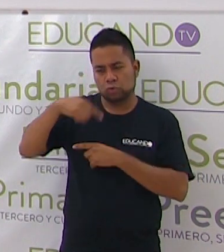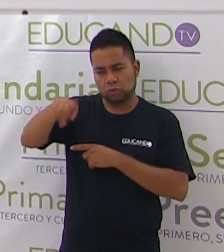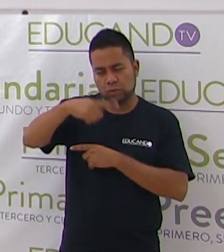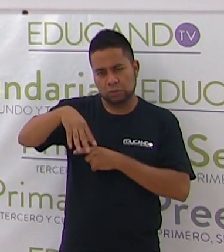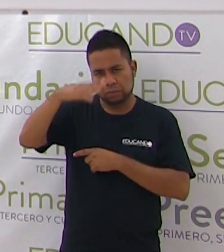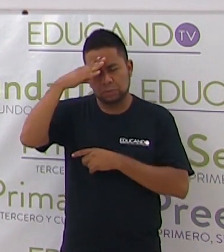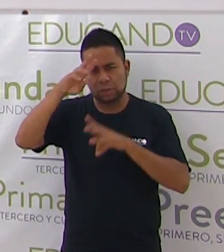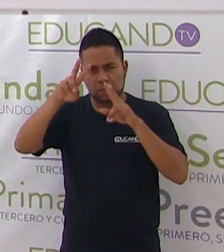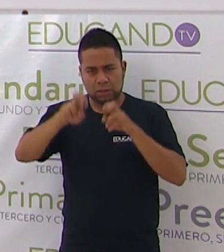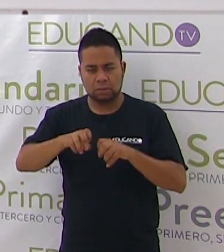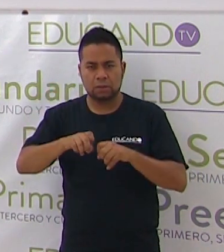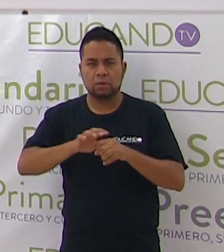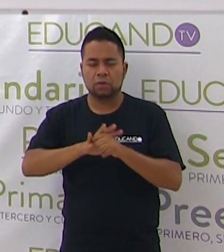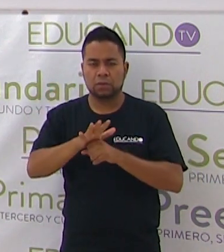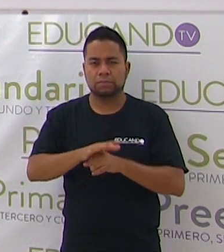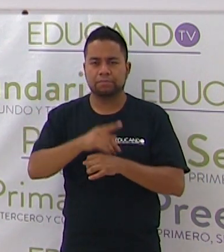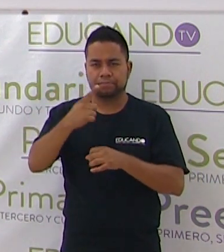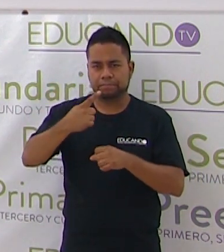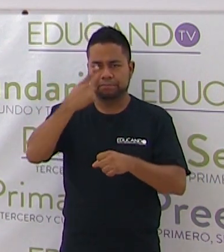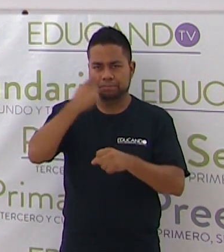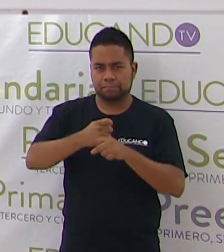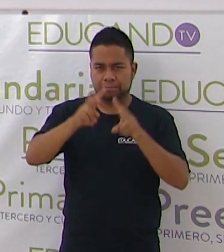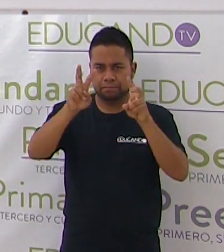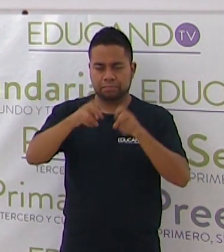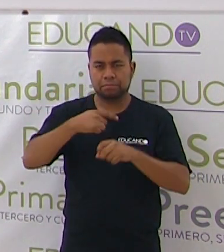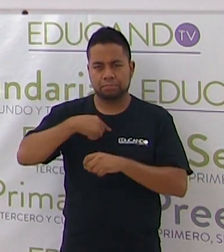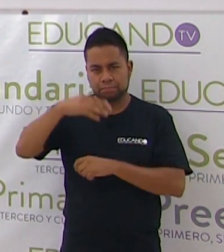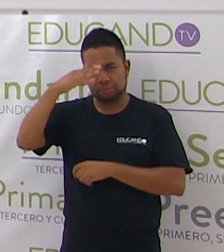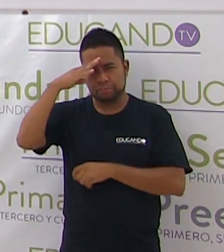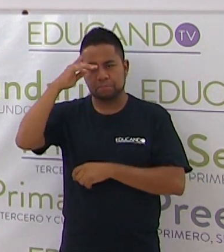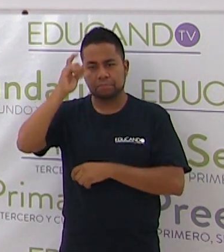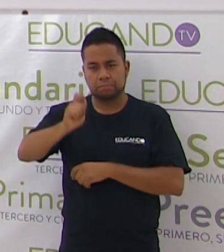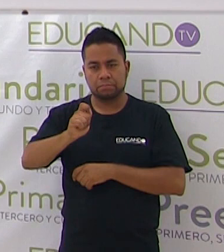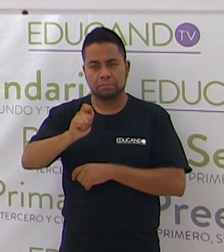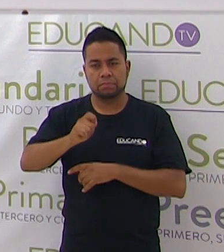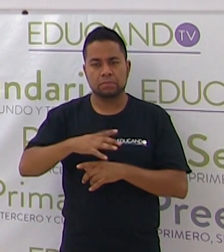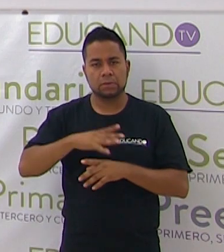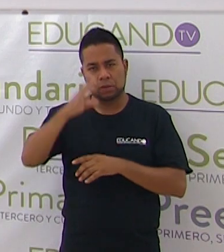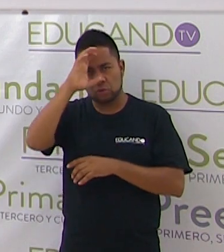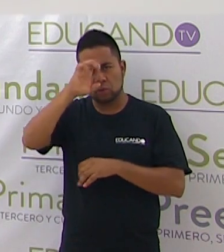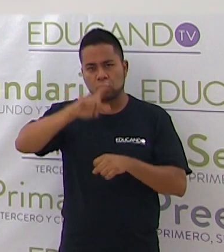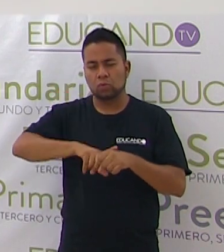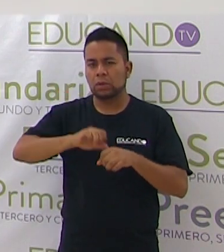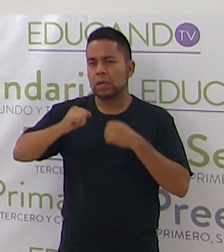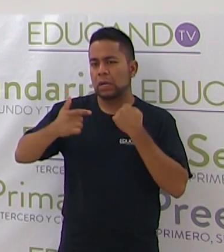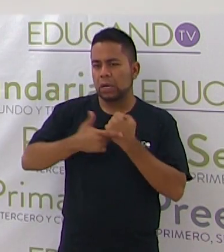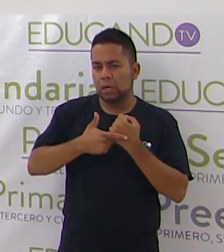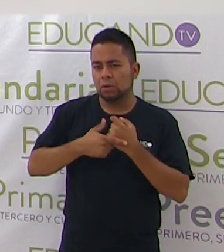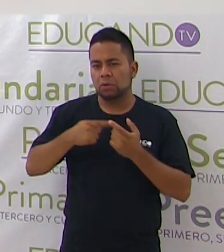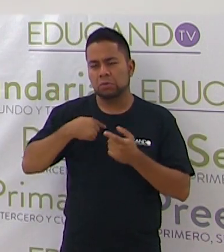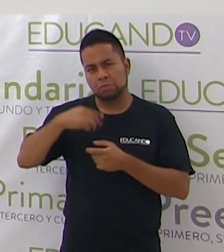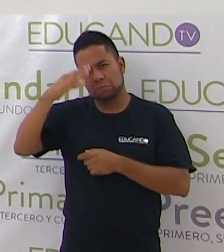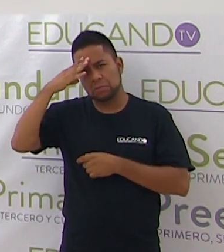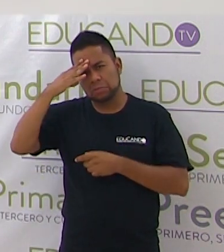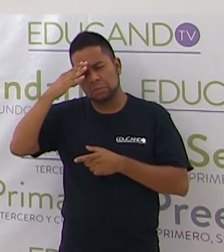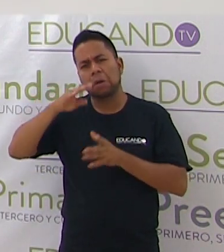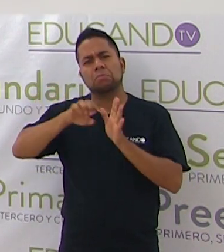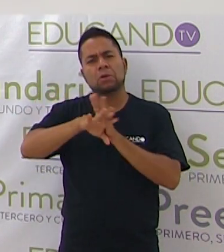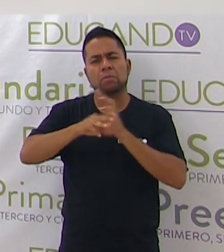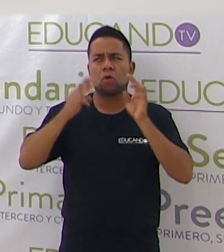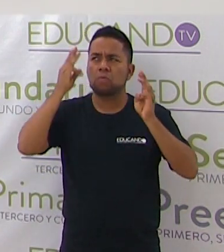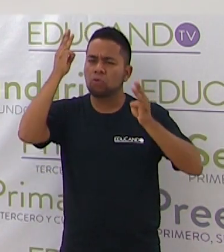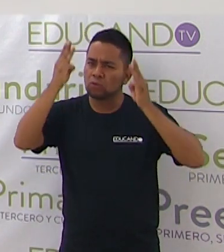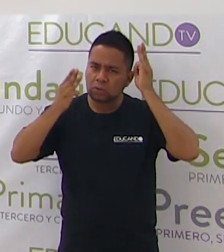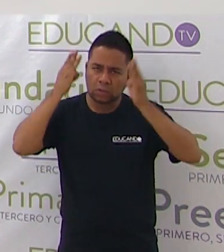sus temas. Bien, el primer tema en el que yo pensé es en la cultura, un tema cultural, y pensé en los museos. Pensé,